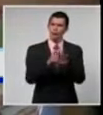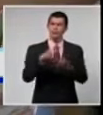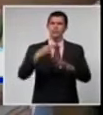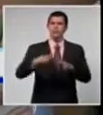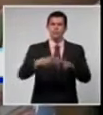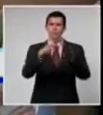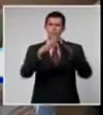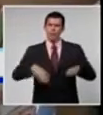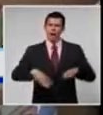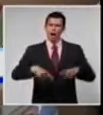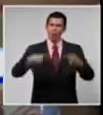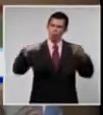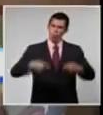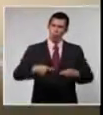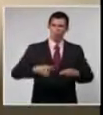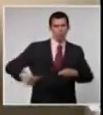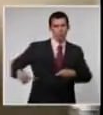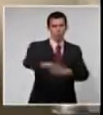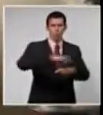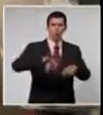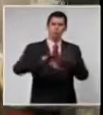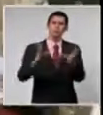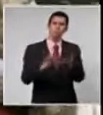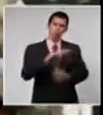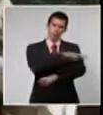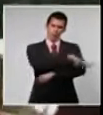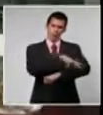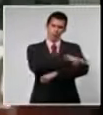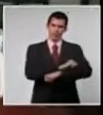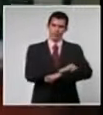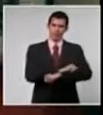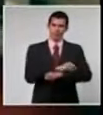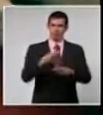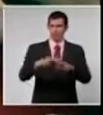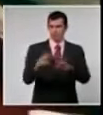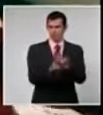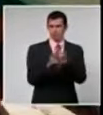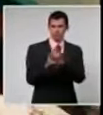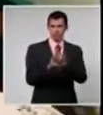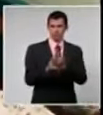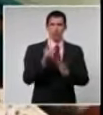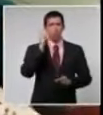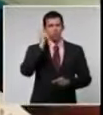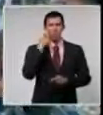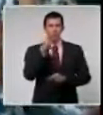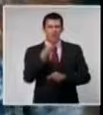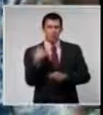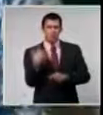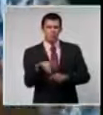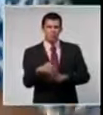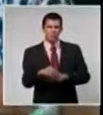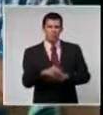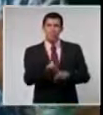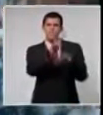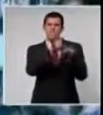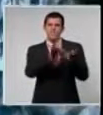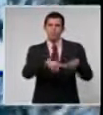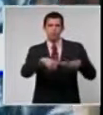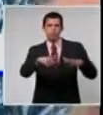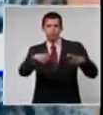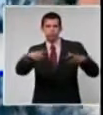de solidaridad la manera como crece y se expande por el mundo. Es una ola sin parar, donde hay